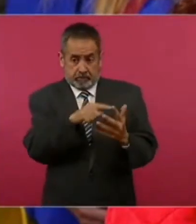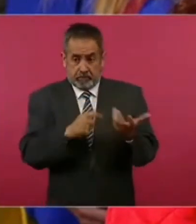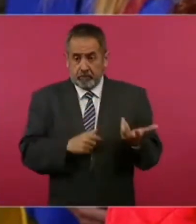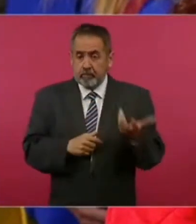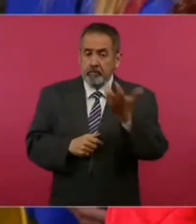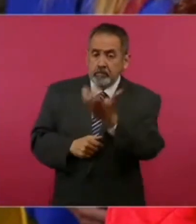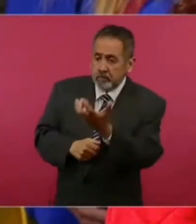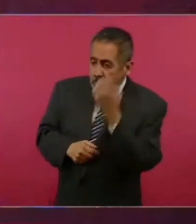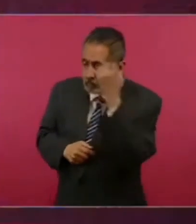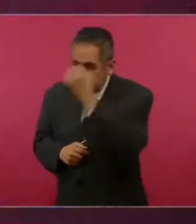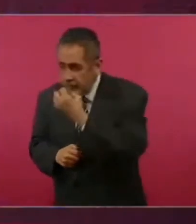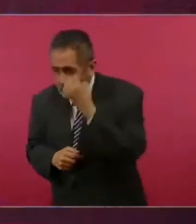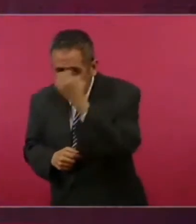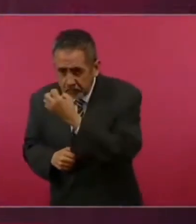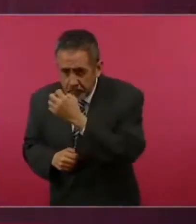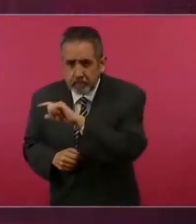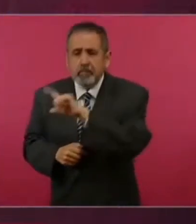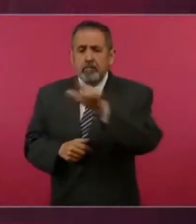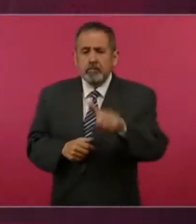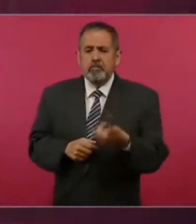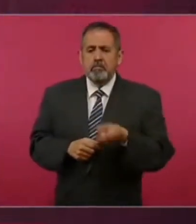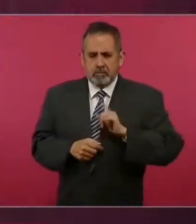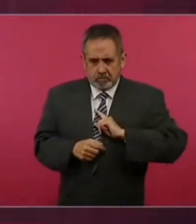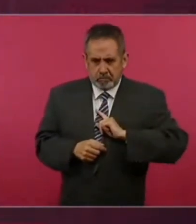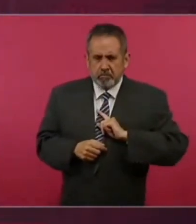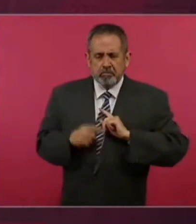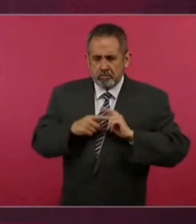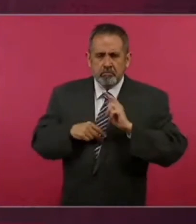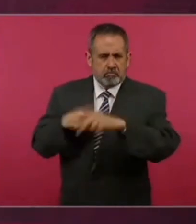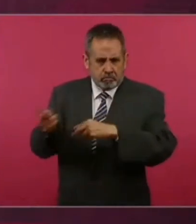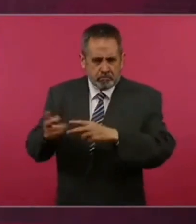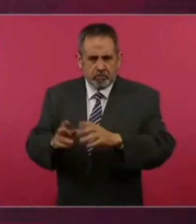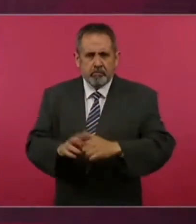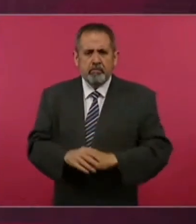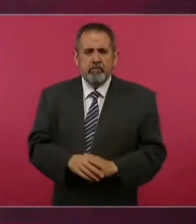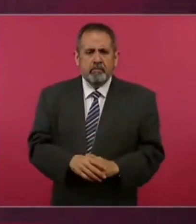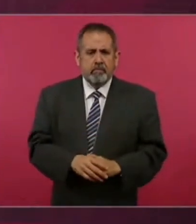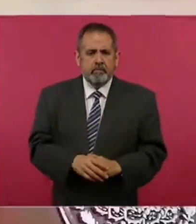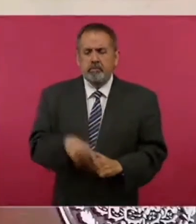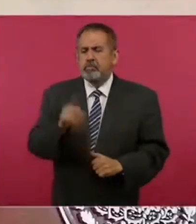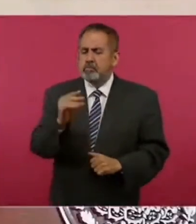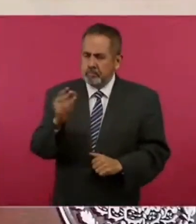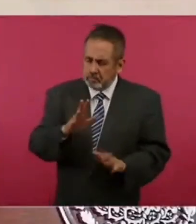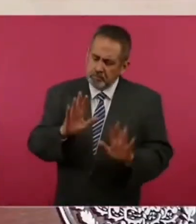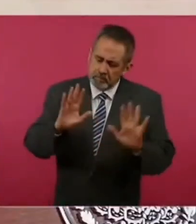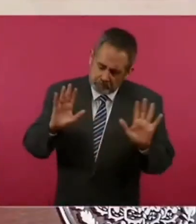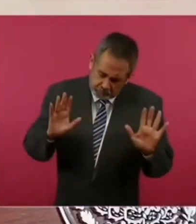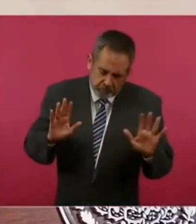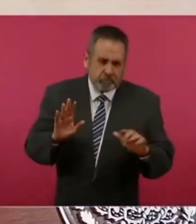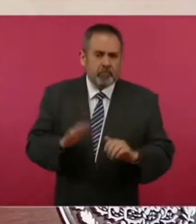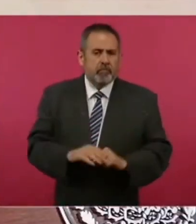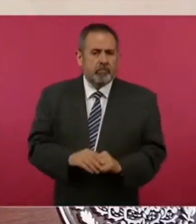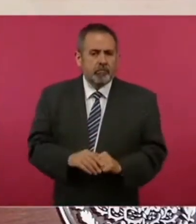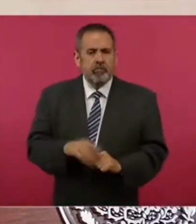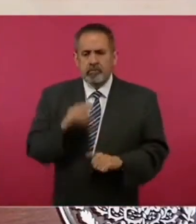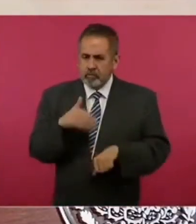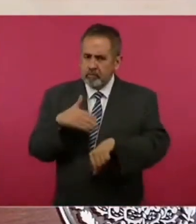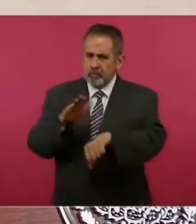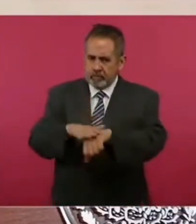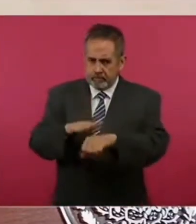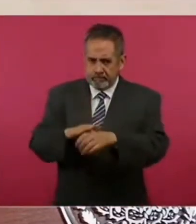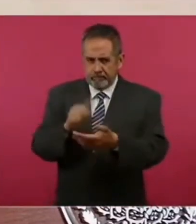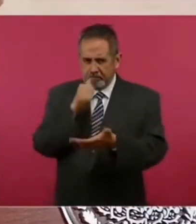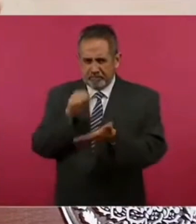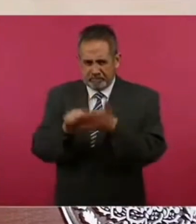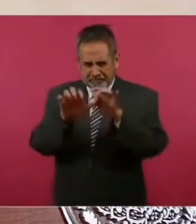a la comunidad este me informaron de todas maneras les voy a pedir